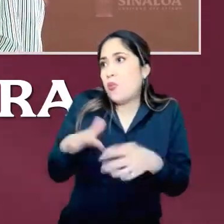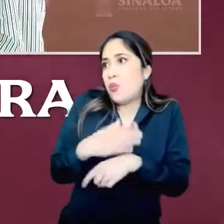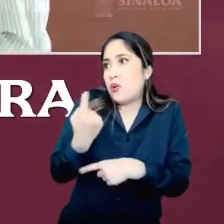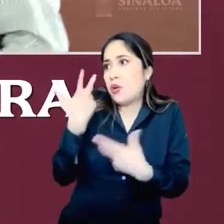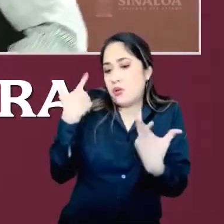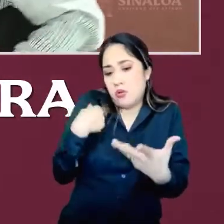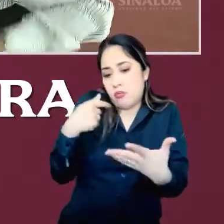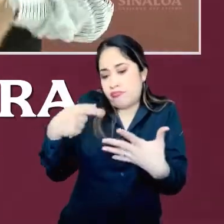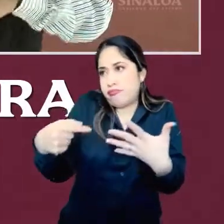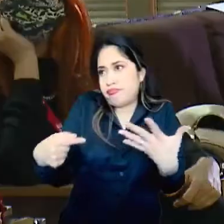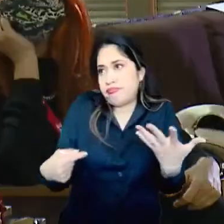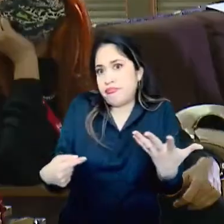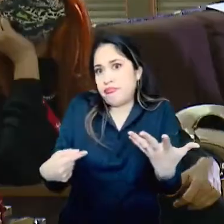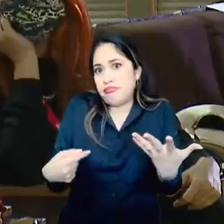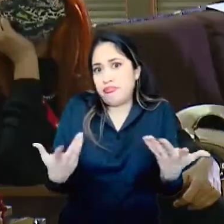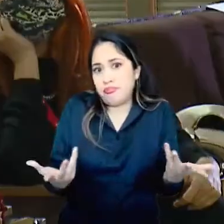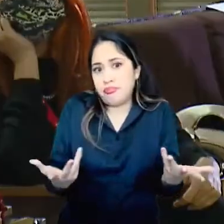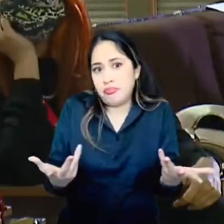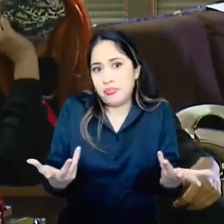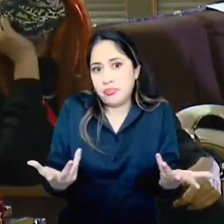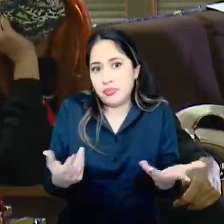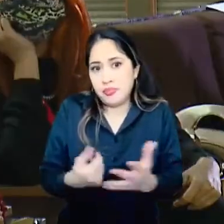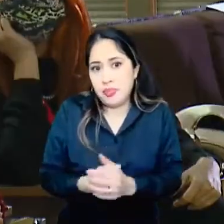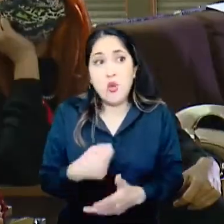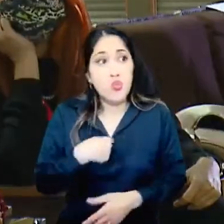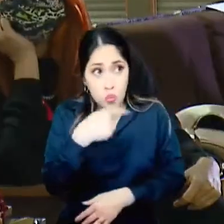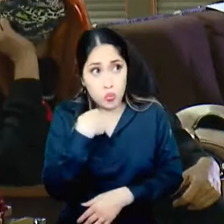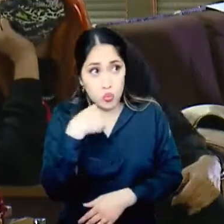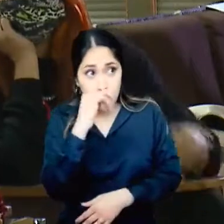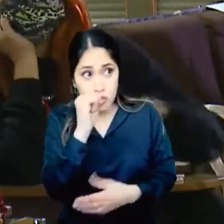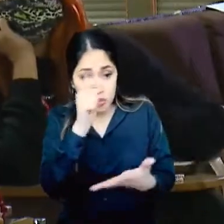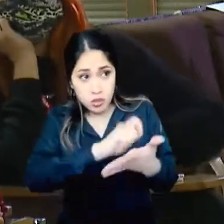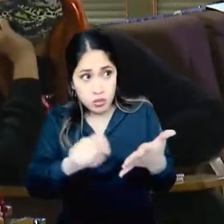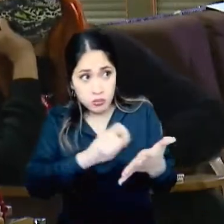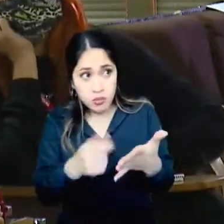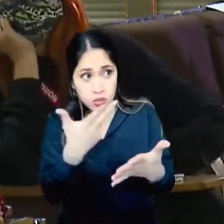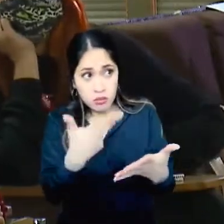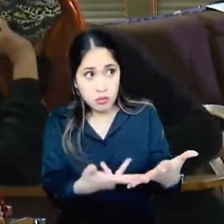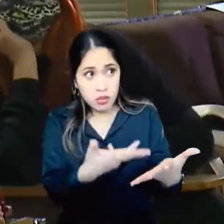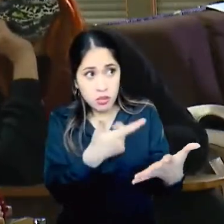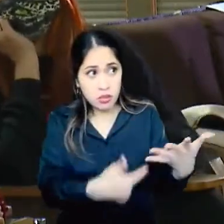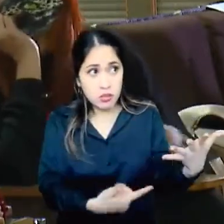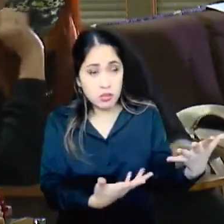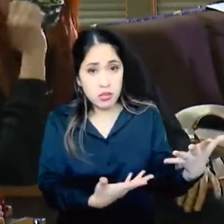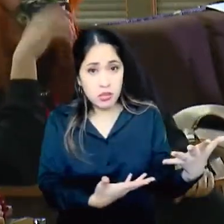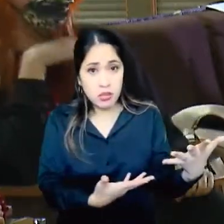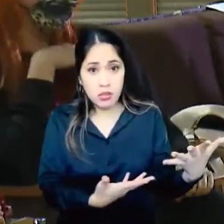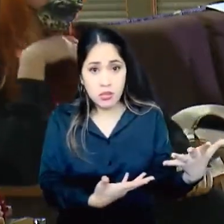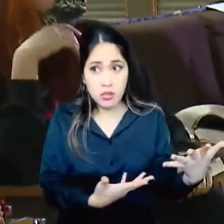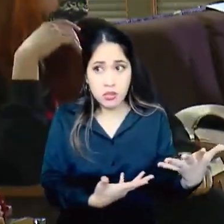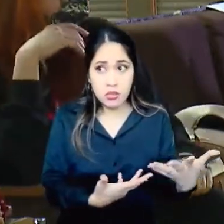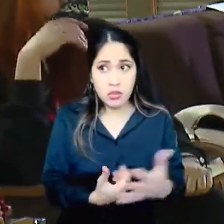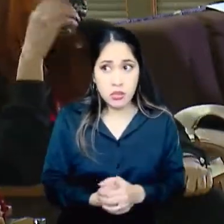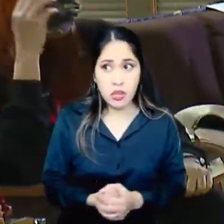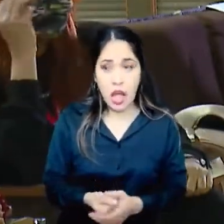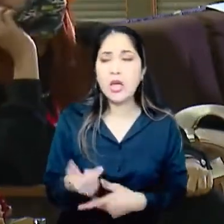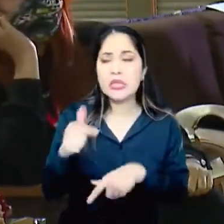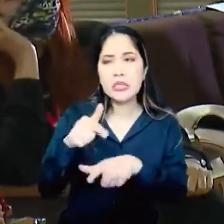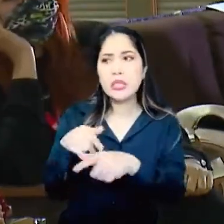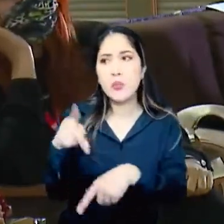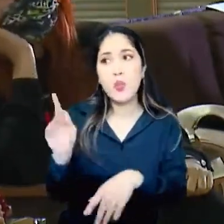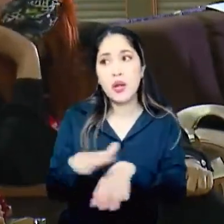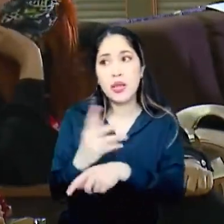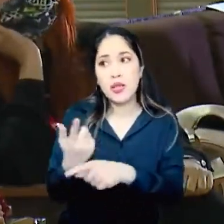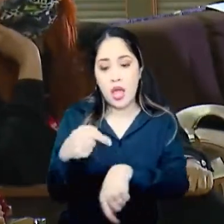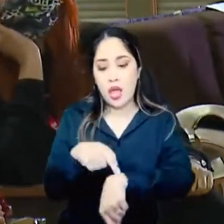pediste las nuestras anotadas. Me anoté. Bueno, a ver, síguele, pues, porque ya usaste el mayor tiempo. Sí, no, sigue. Bueno, es que